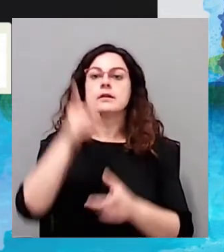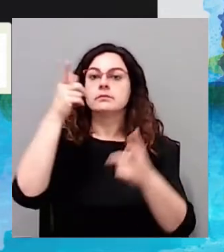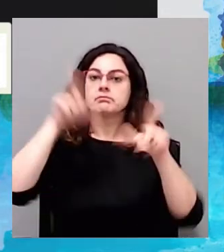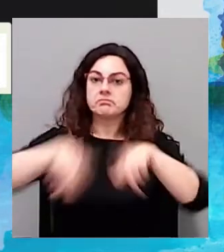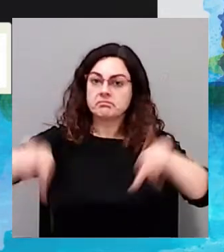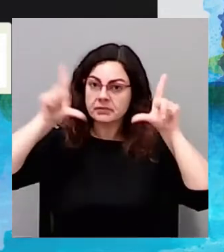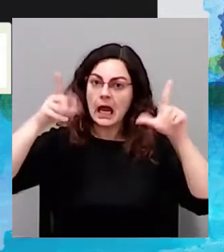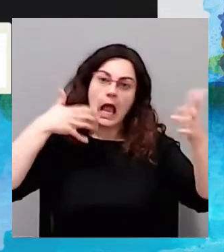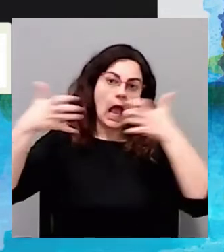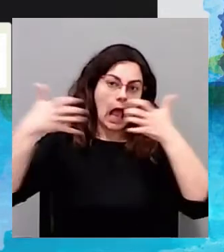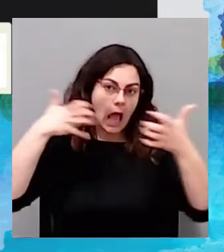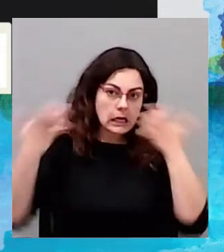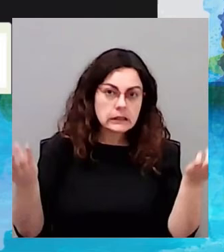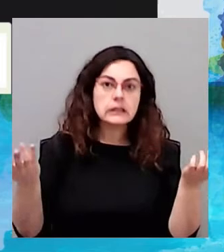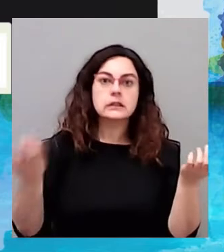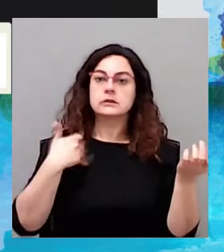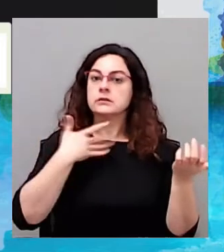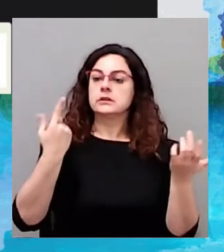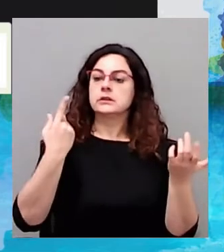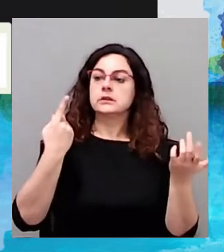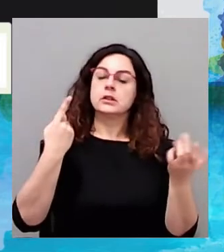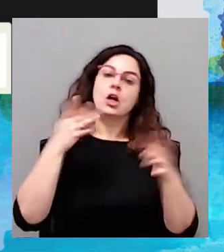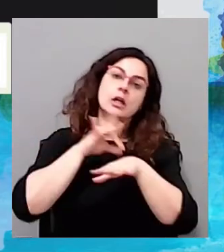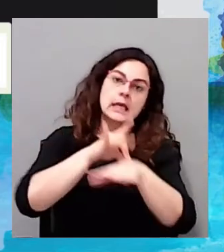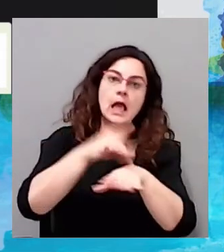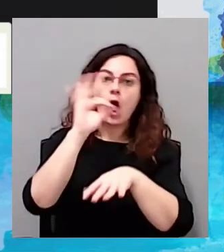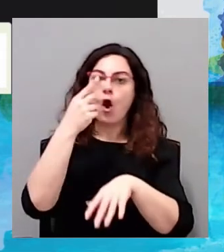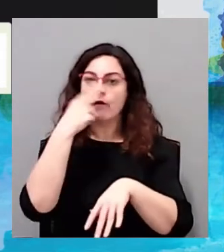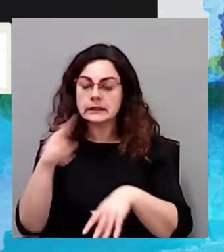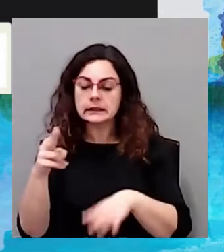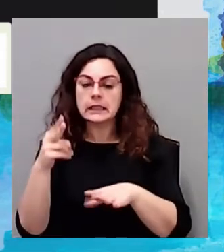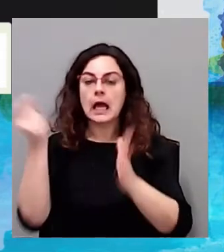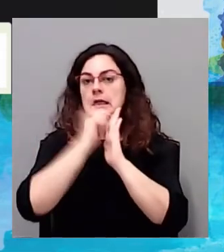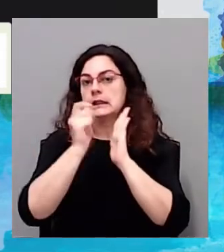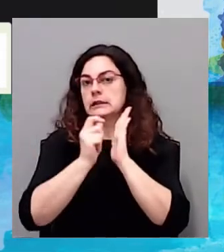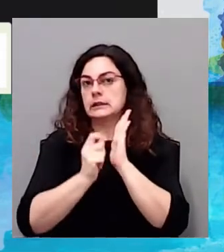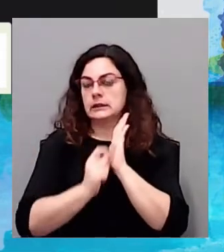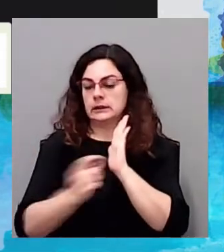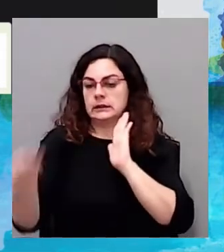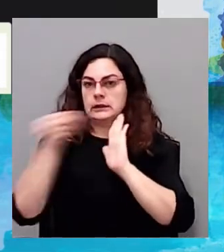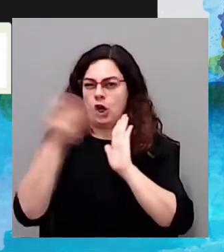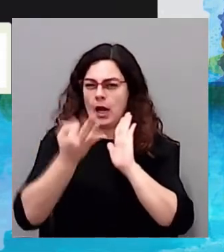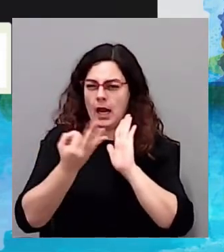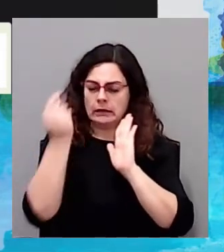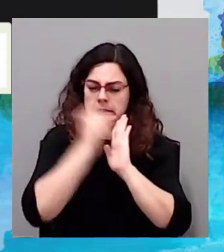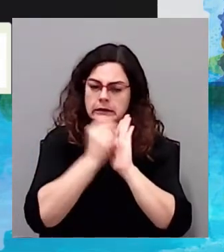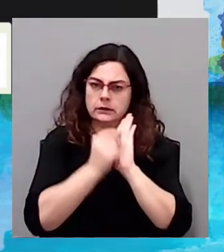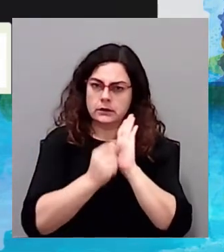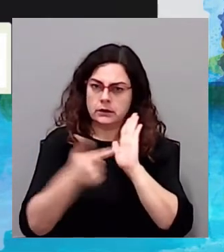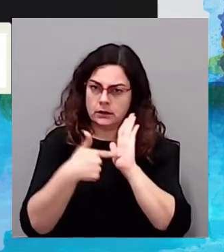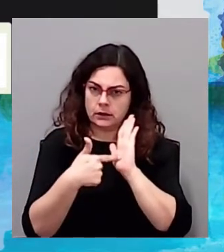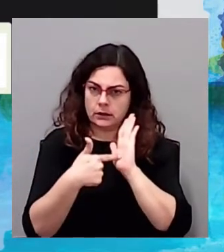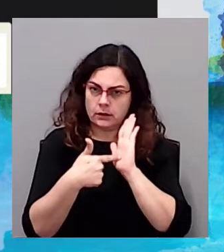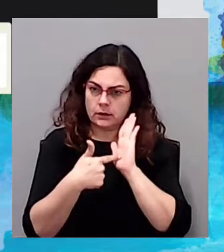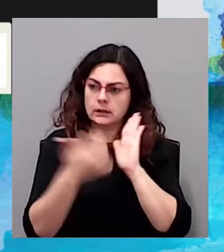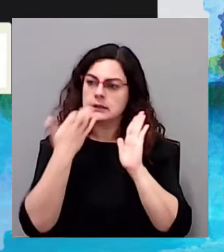crear una audioguía o una visita, una composición del guión, la composición del guión con personas con discapacidad